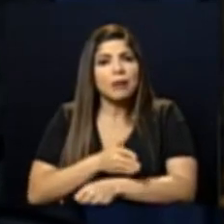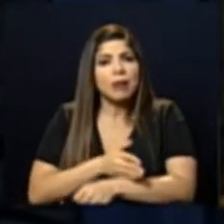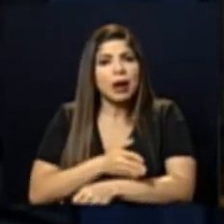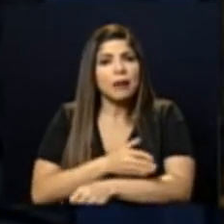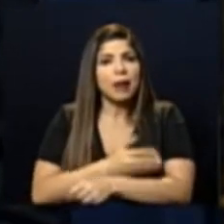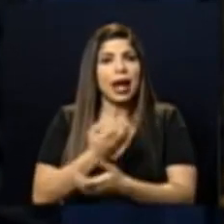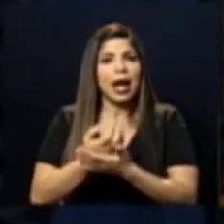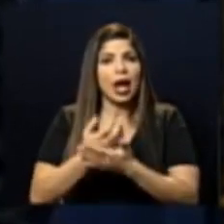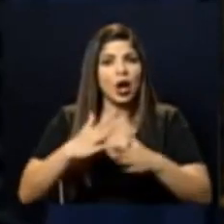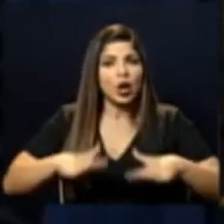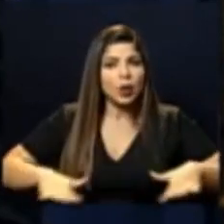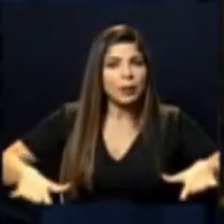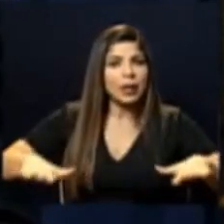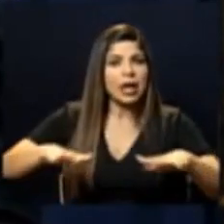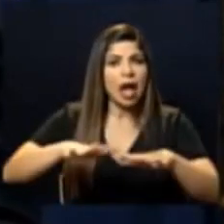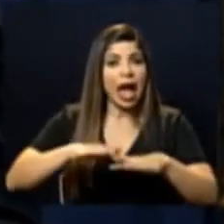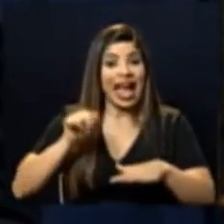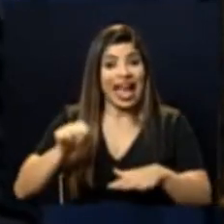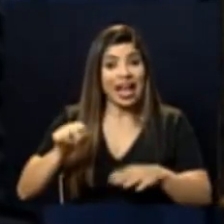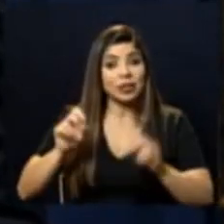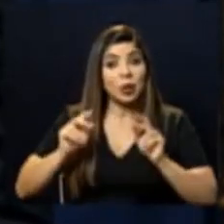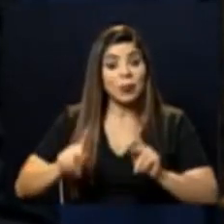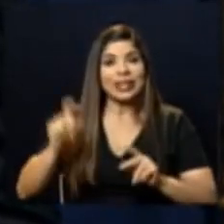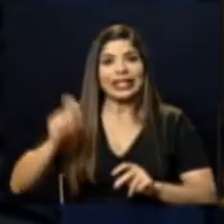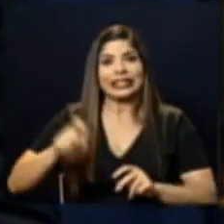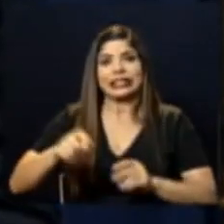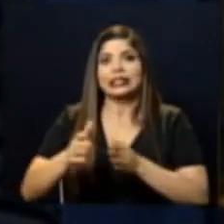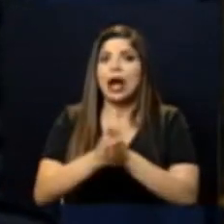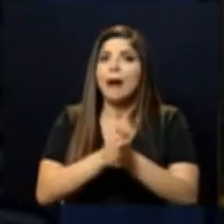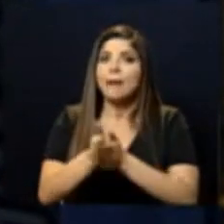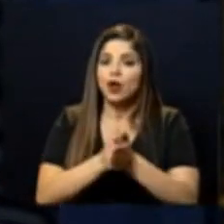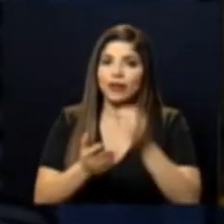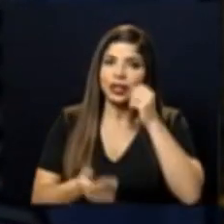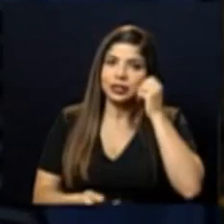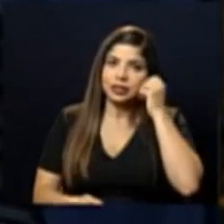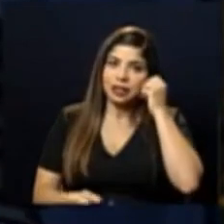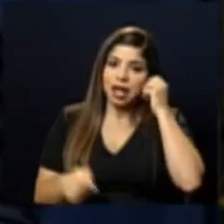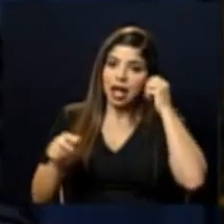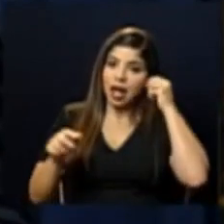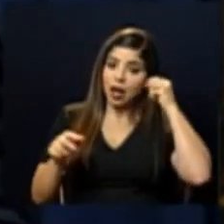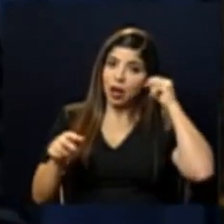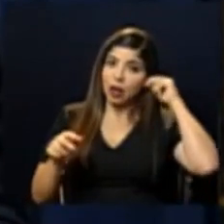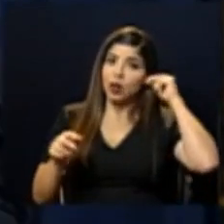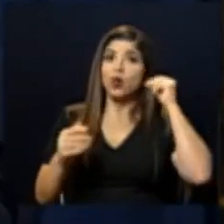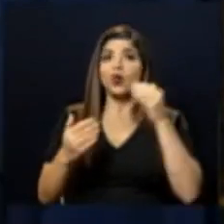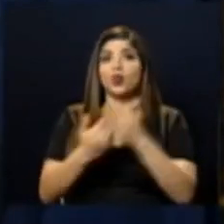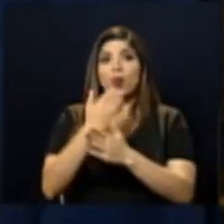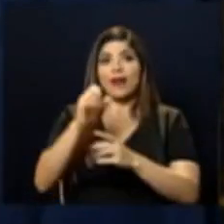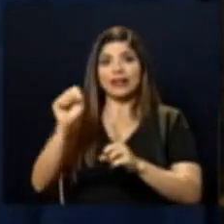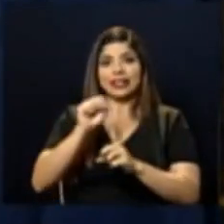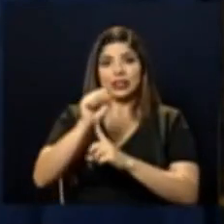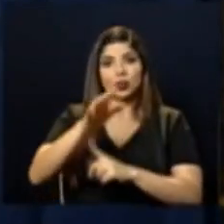económica. Debemos aprovechar esa oportunidad que ofrece este nuevo escenario